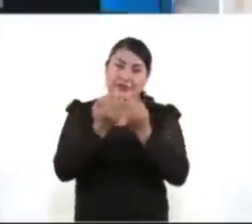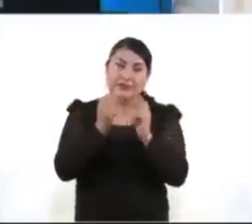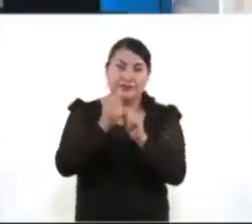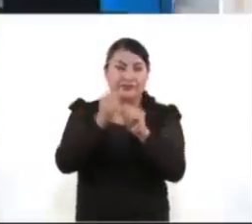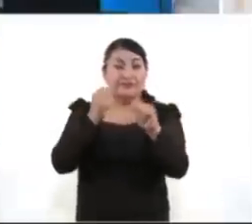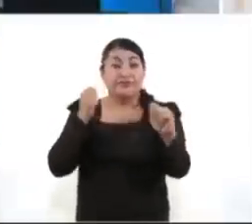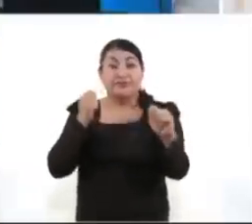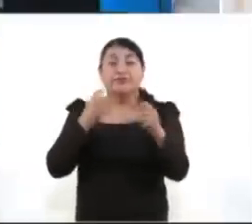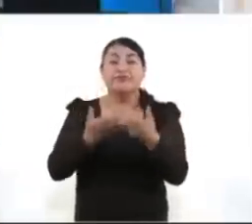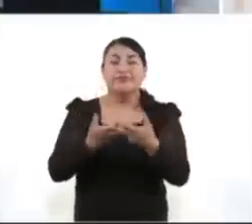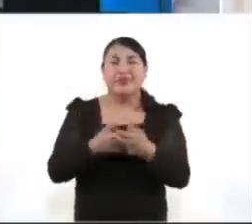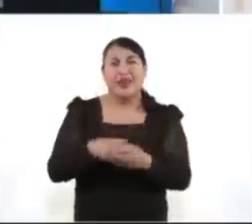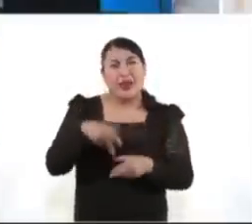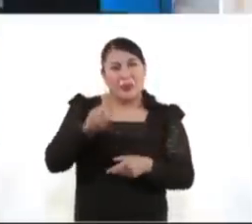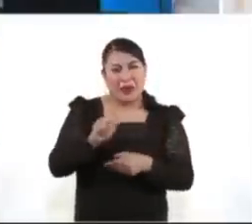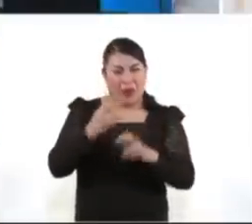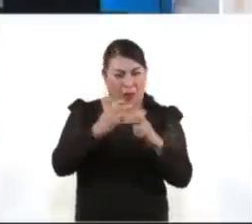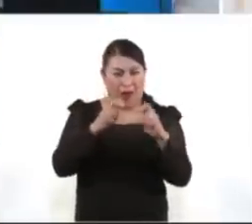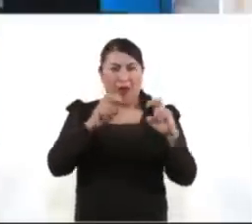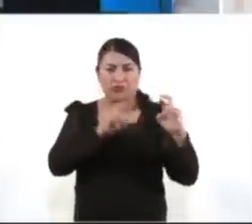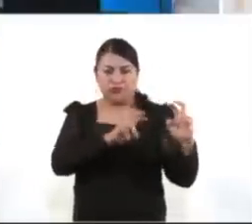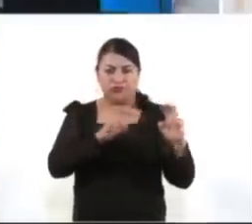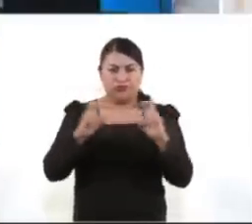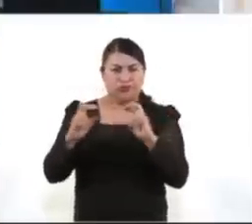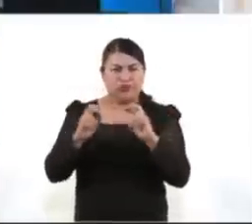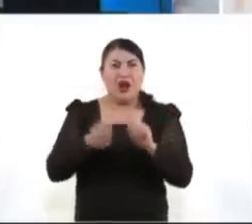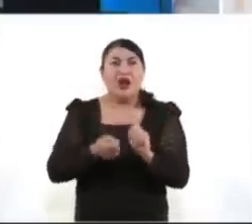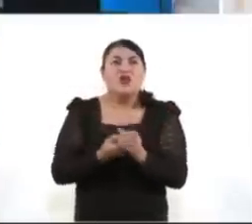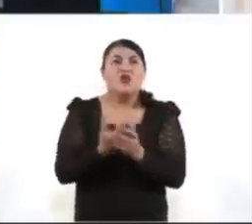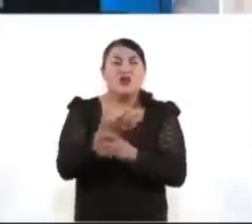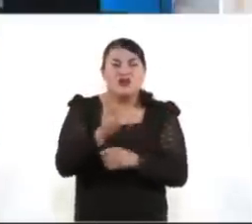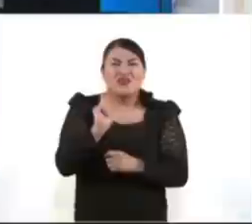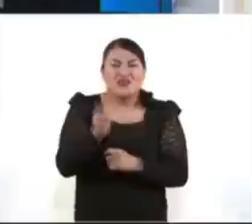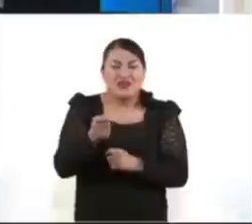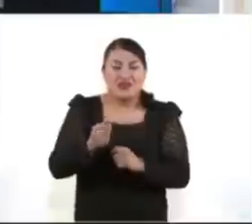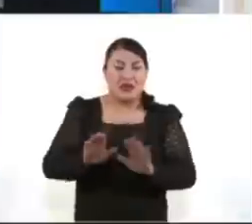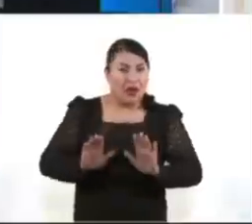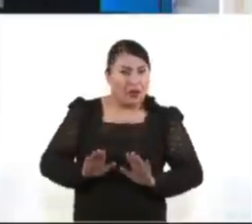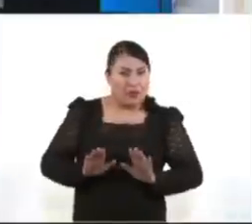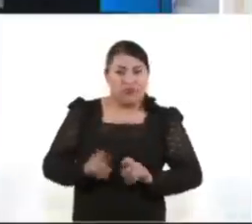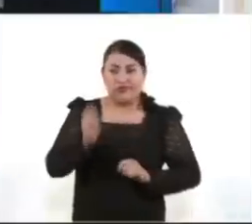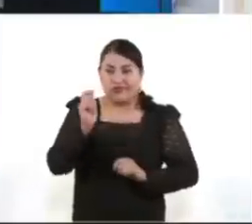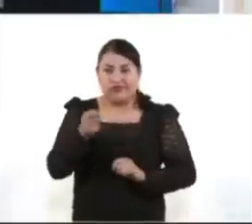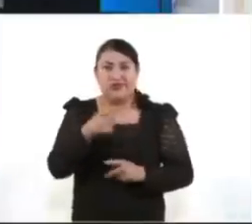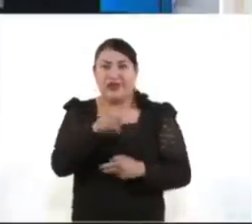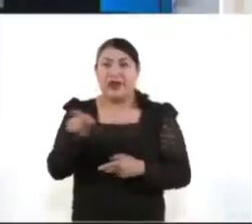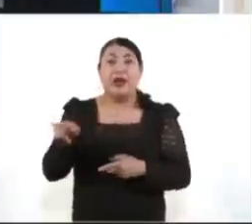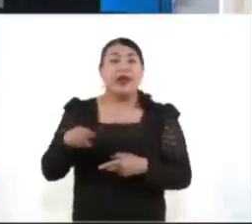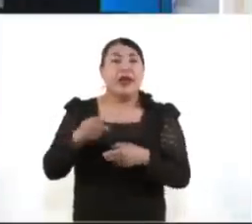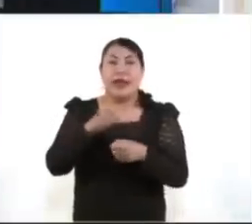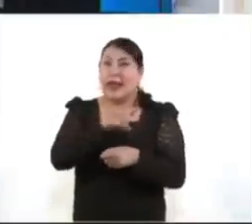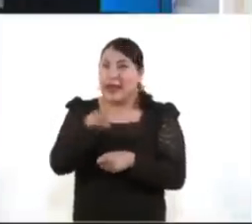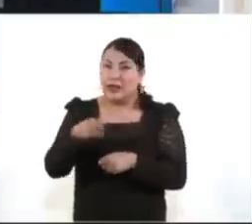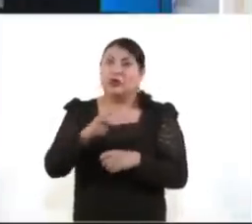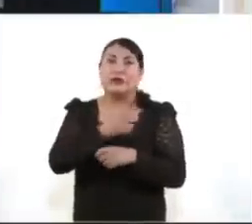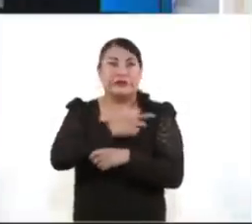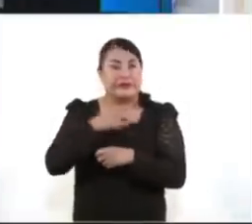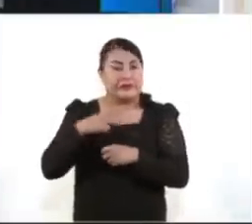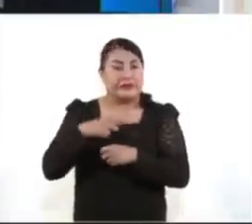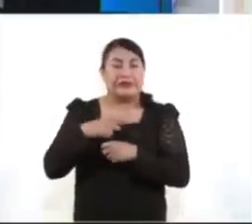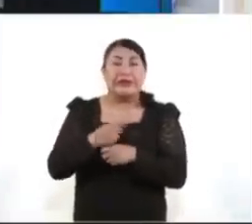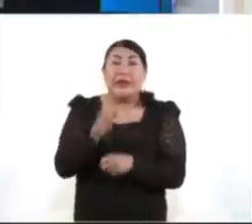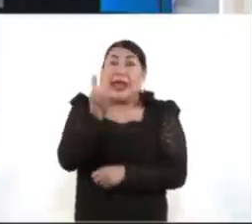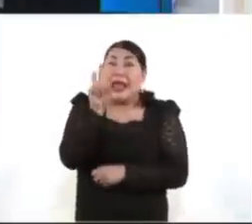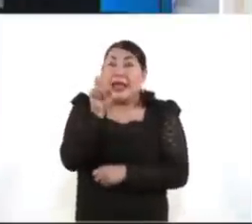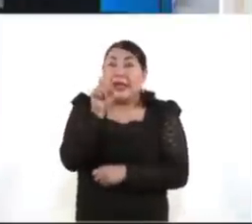características principales de estos nuevos trenes son que la vida útil de ellos debe estar garantizada para 30 años